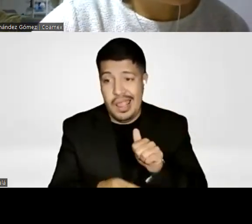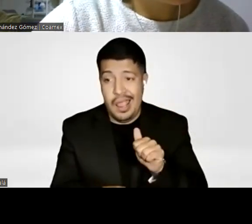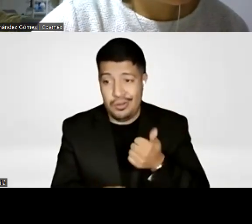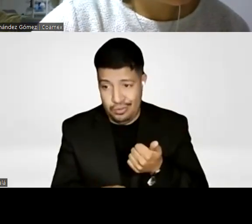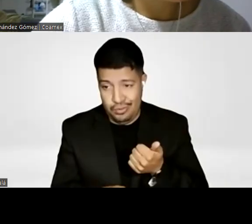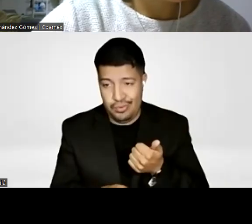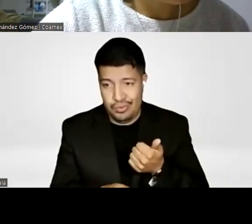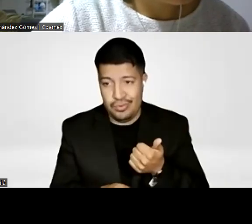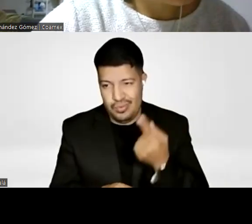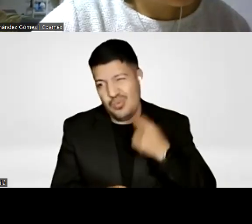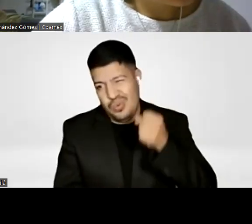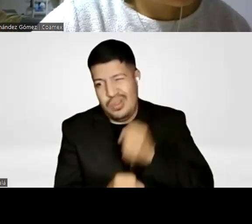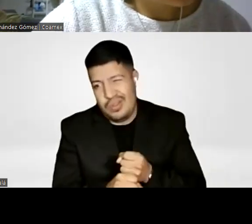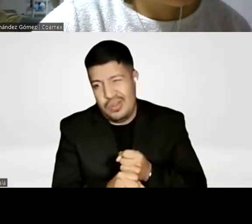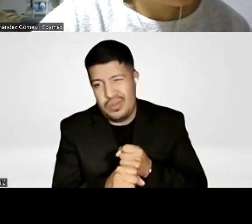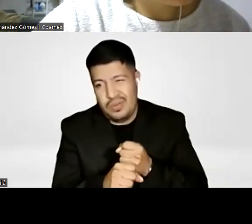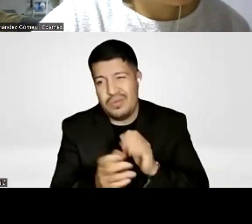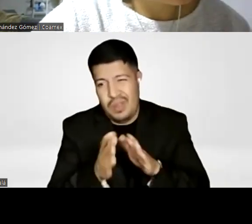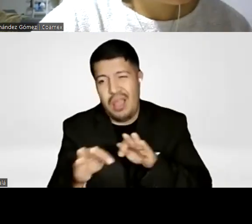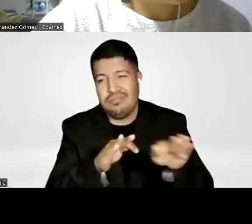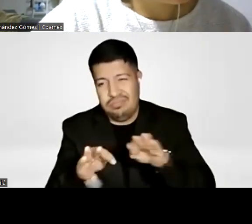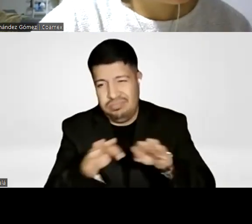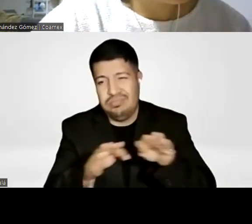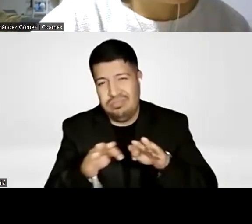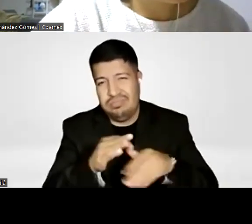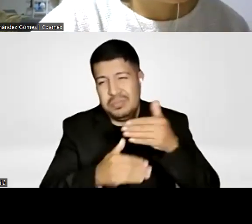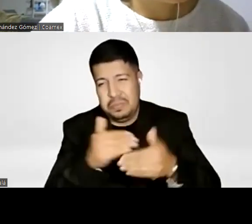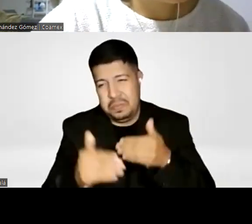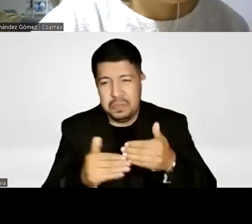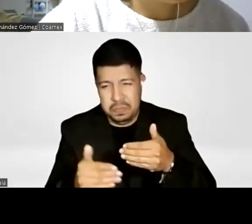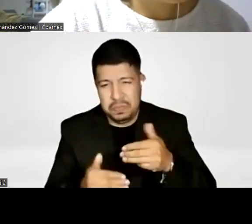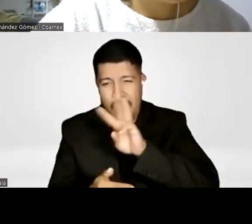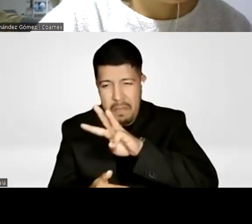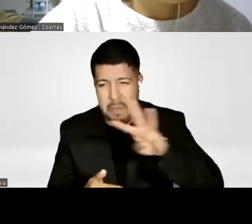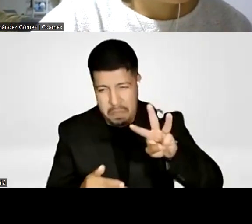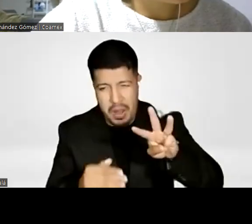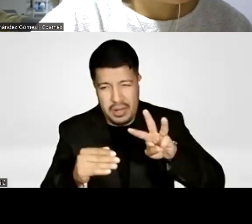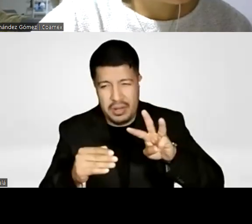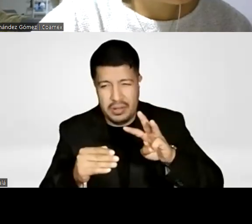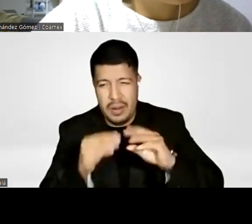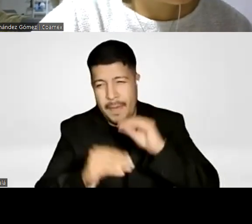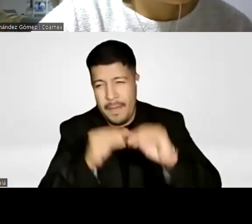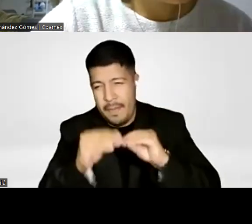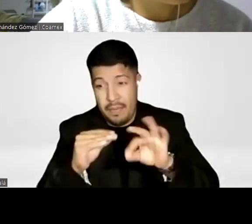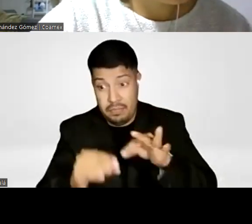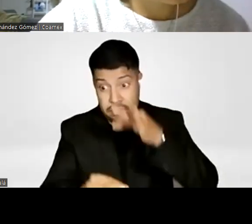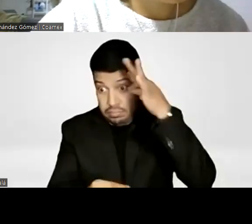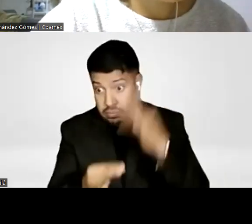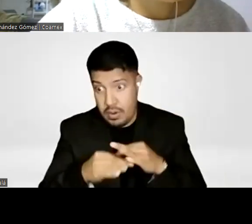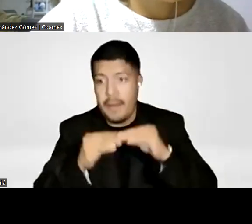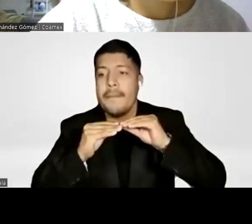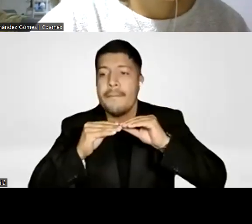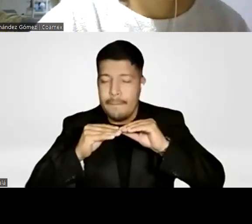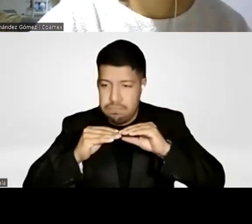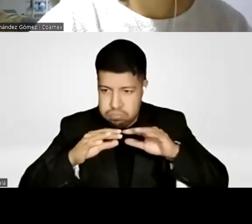nueva. Ahorita se está trabajando ya por culminar nuestra página, que una vez terminada se va a publicar dentro de las